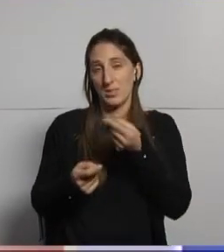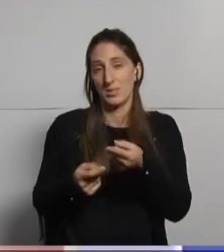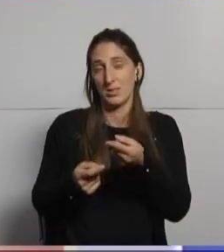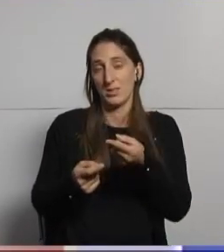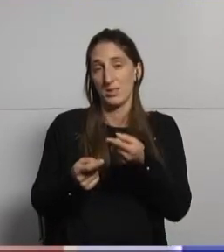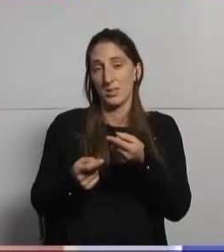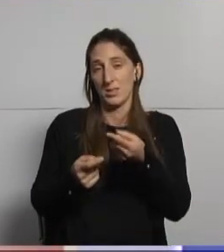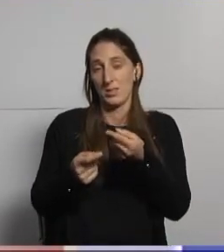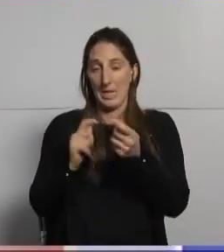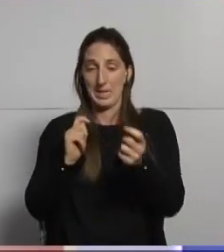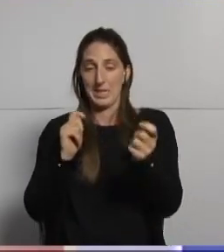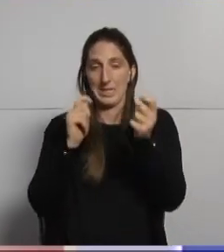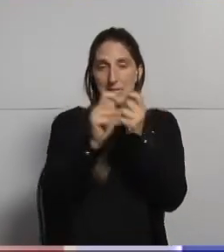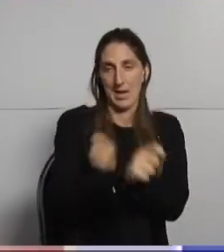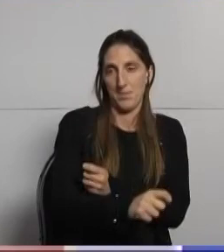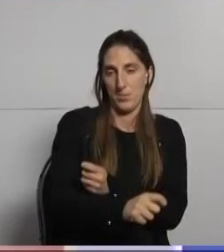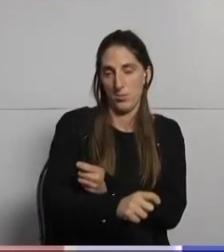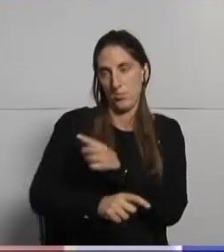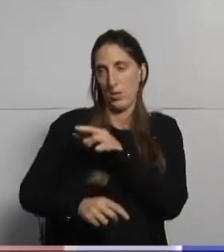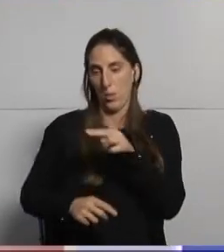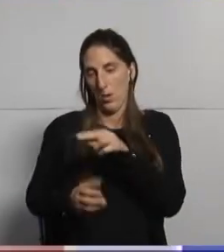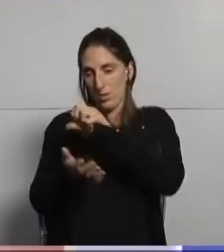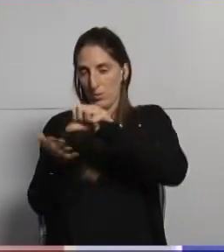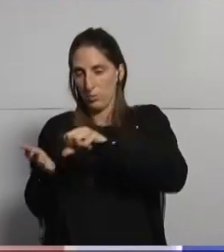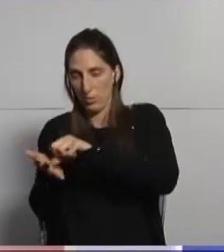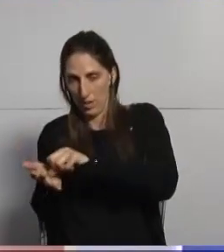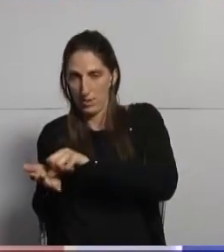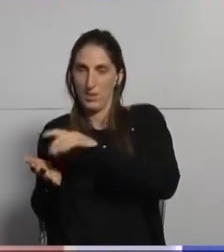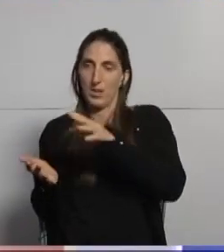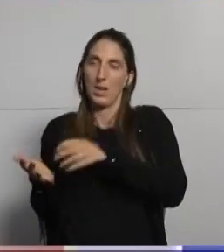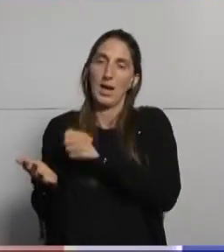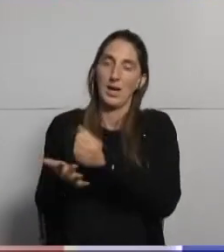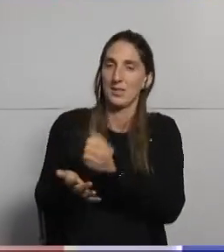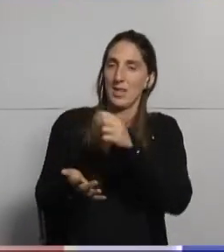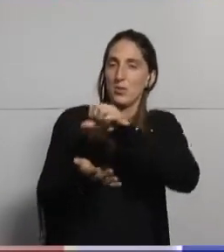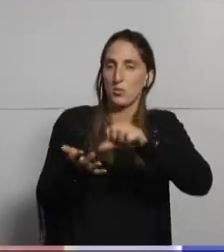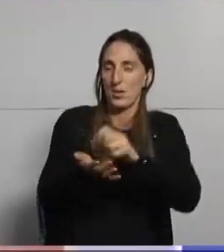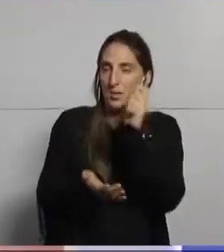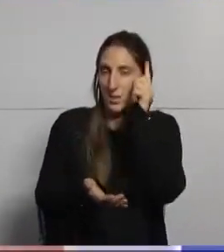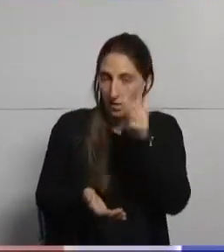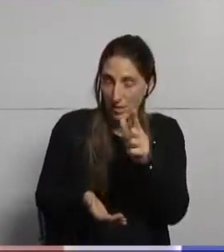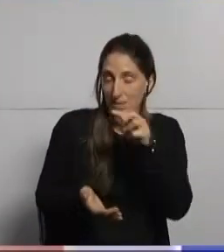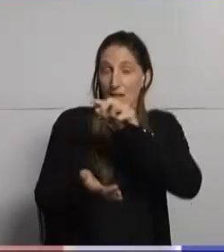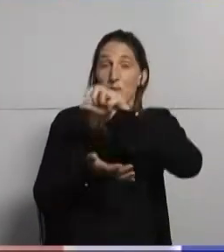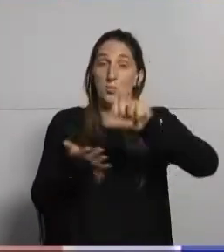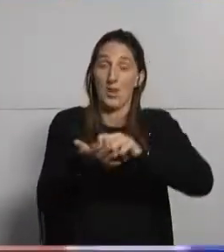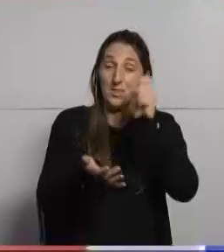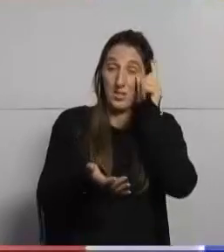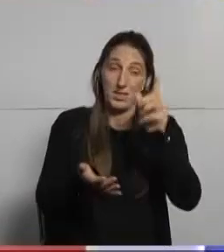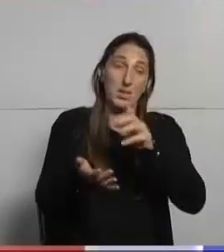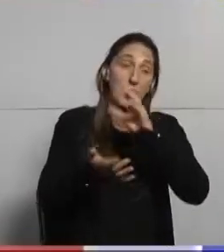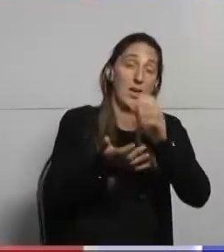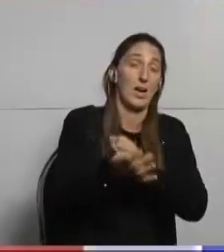transición de la misma forma que nos movemos de una ciudad a una ciudad inteligente, de un negocio a un negocio inteligente, que sería el concepto de Smart